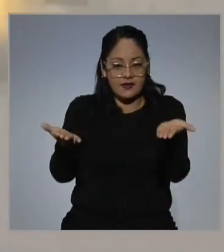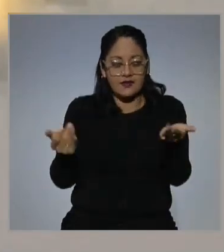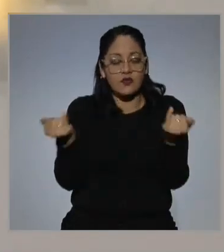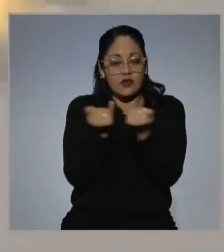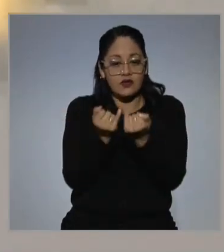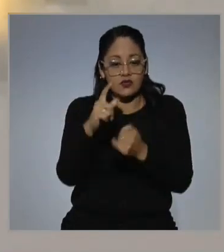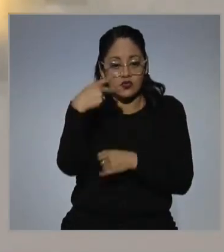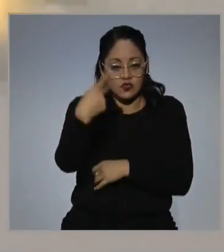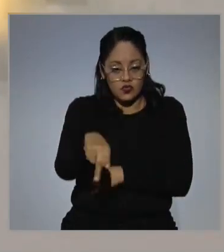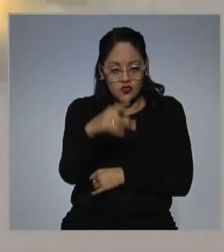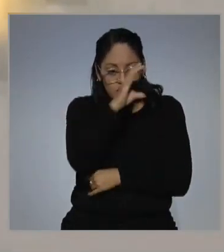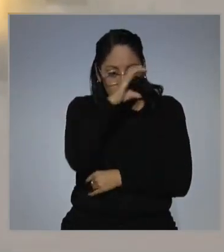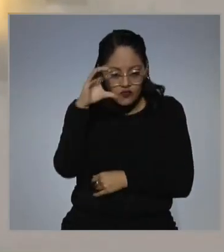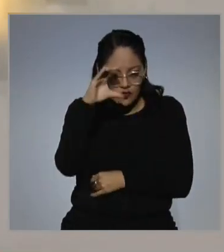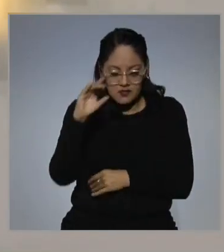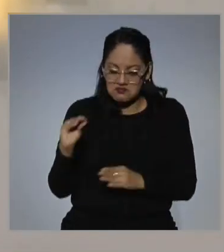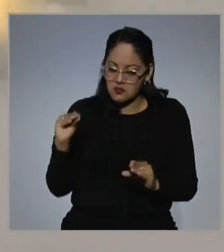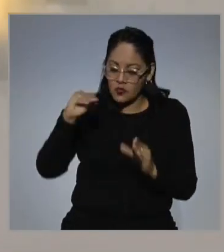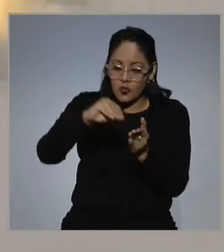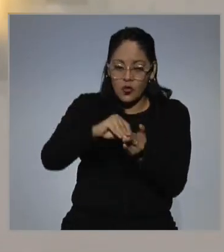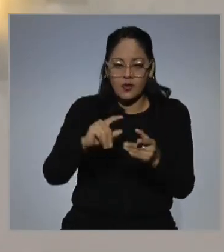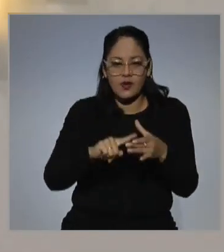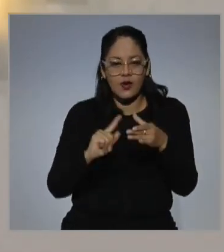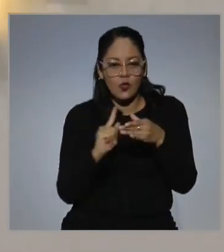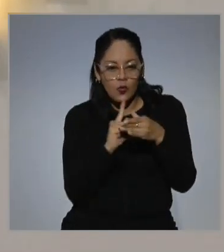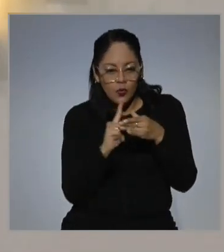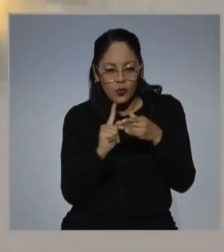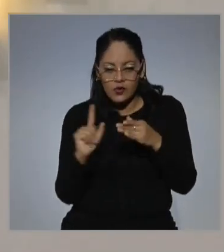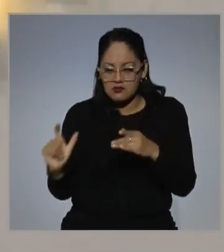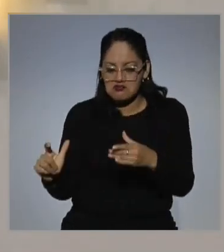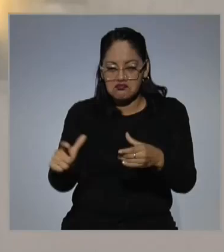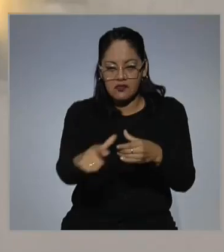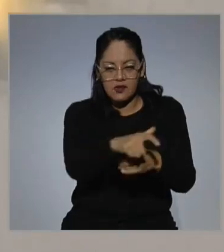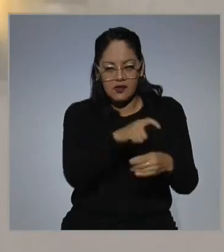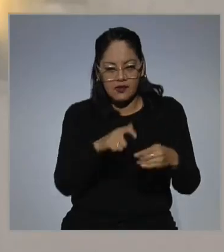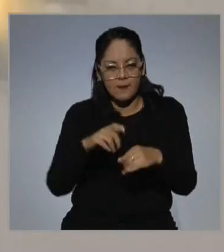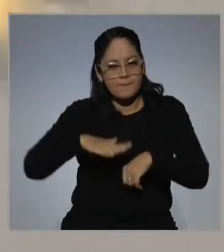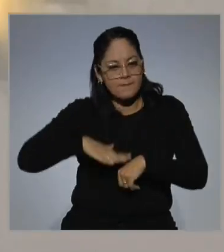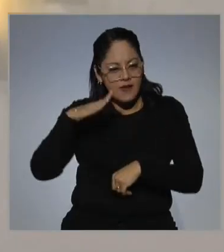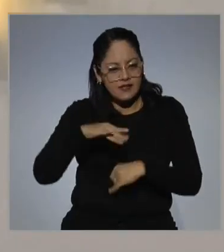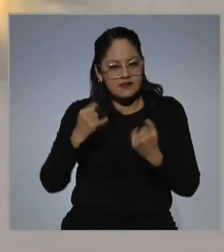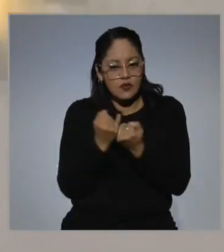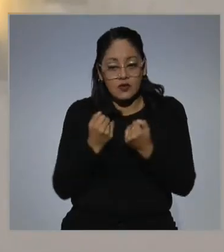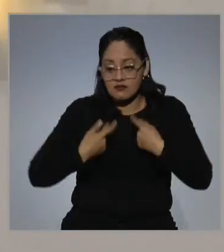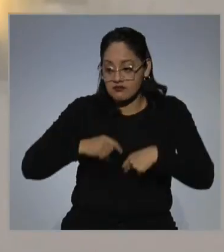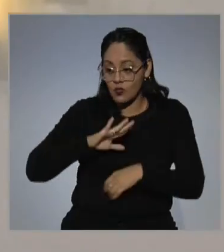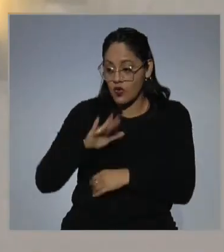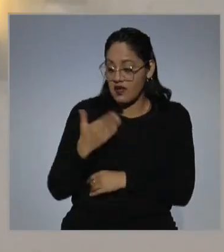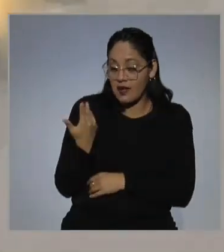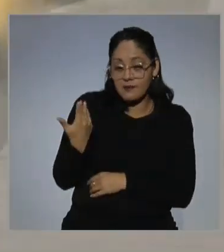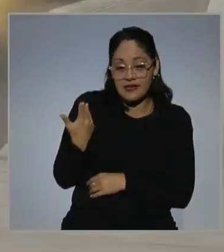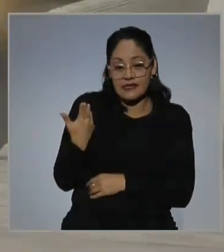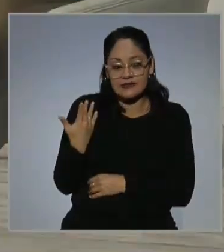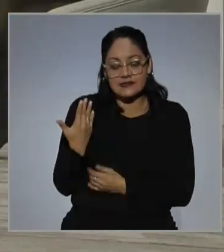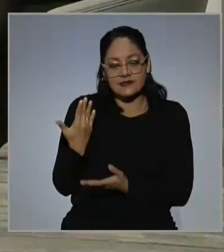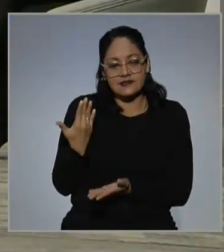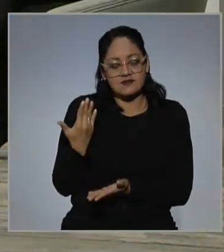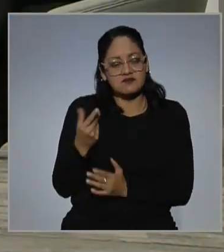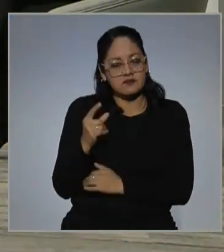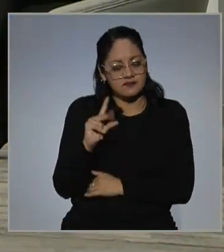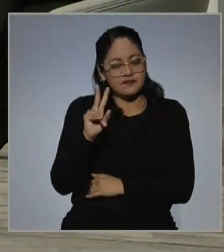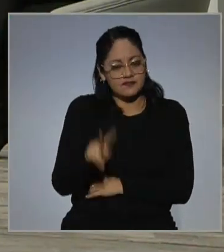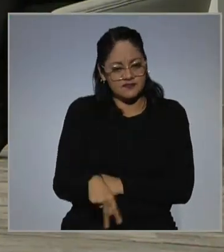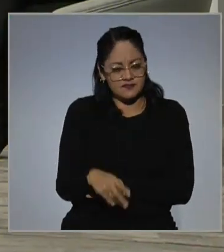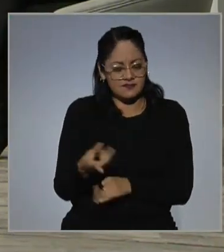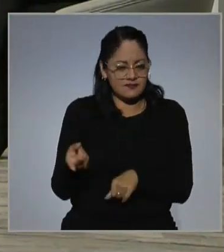estás colocando las fotografías, encendiendo una veladora para un ser querido, más si su partida fue reciente, pues obviamente si hay un